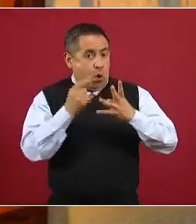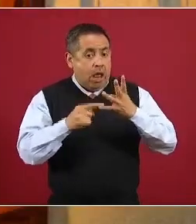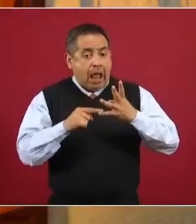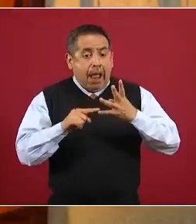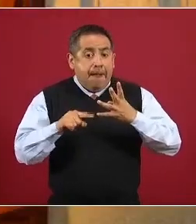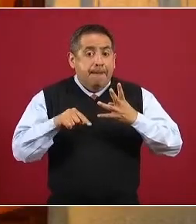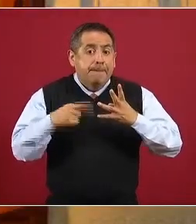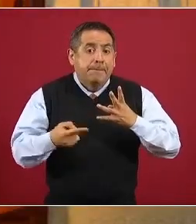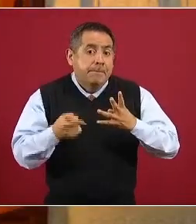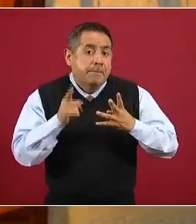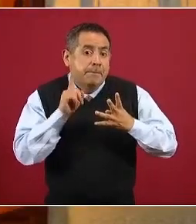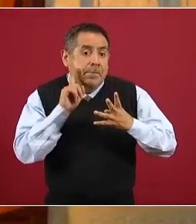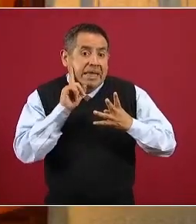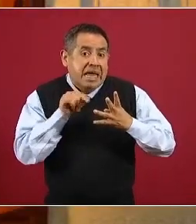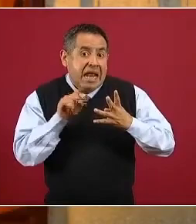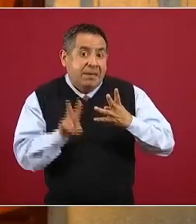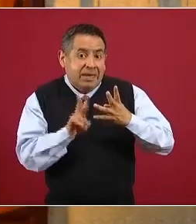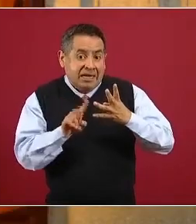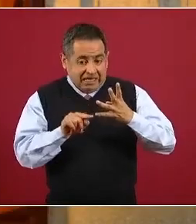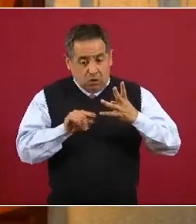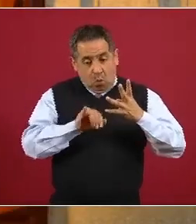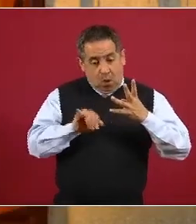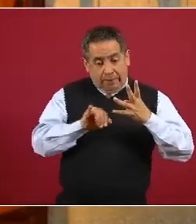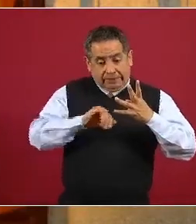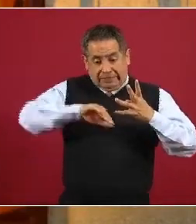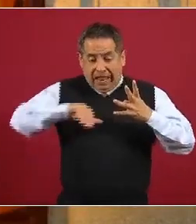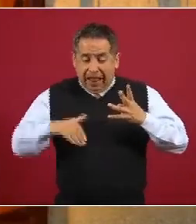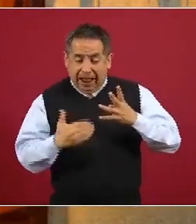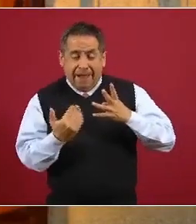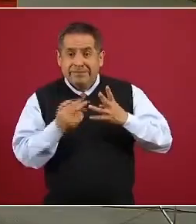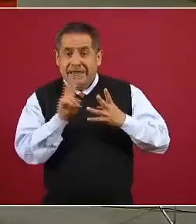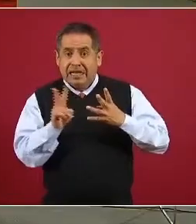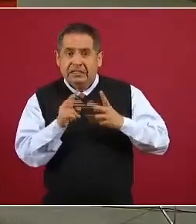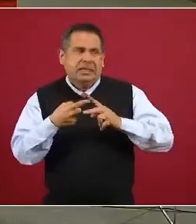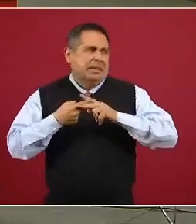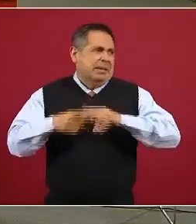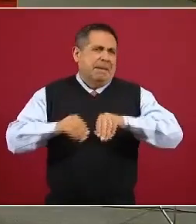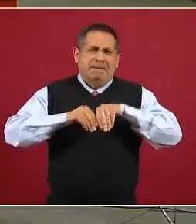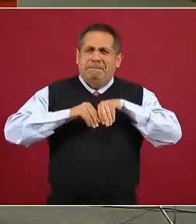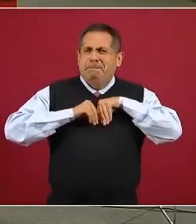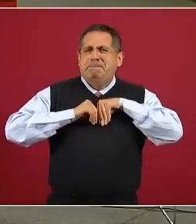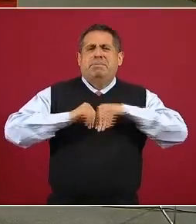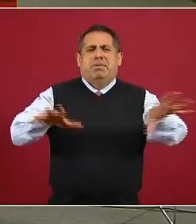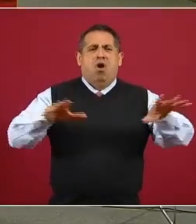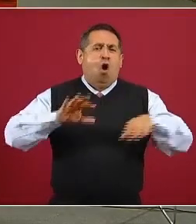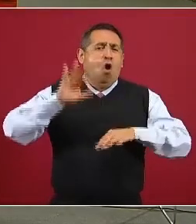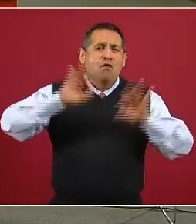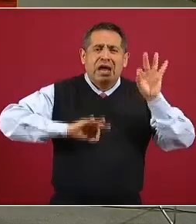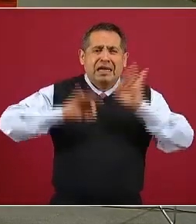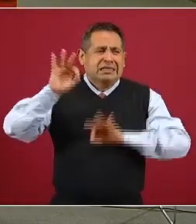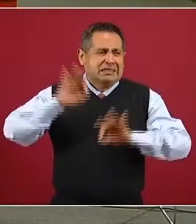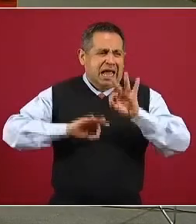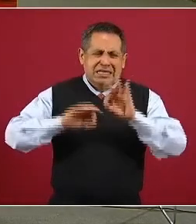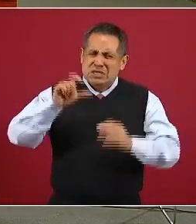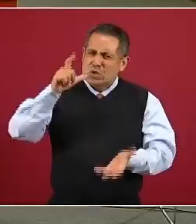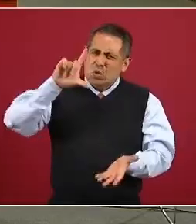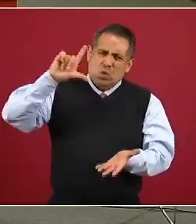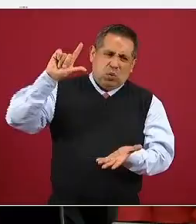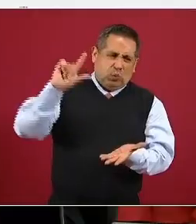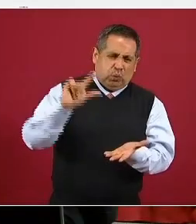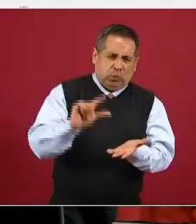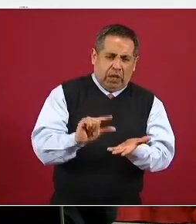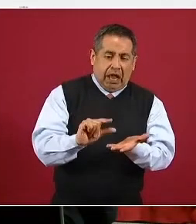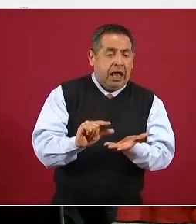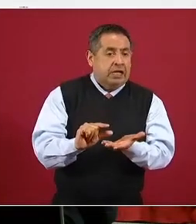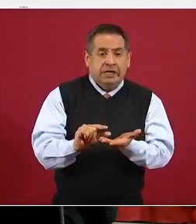Y las ventas del Black Friday marcan la salida para un fin de semana de ofertas que a su vez marca